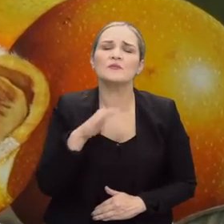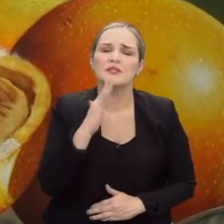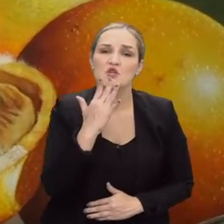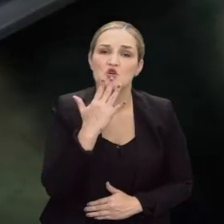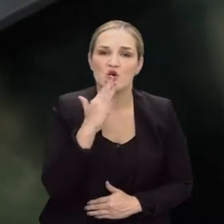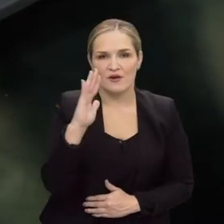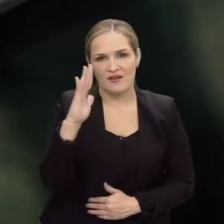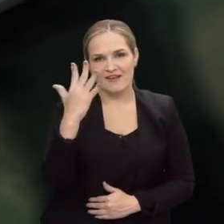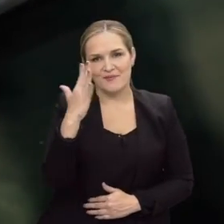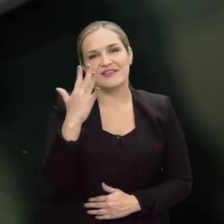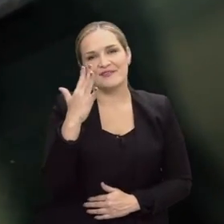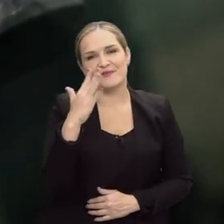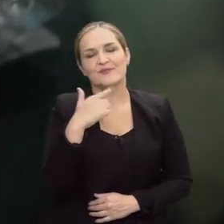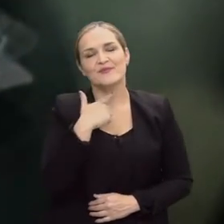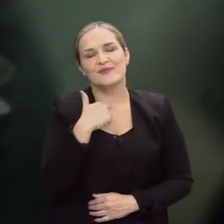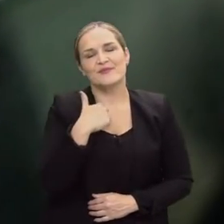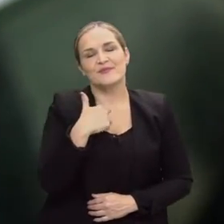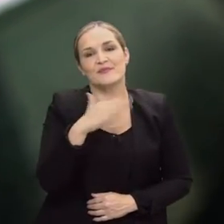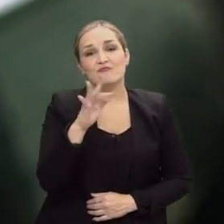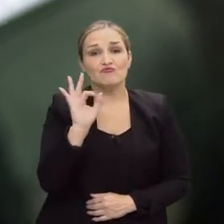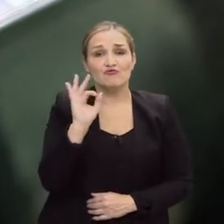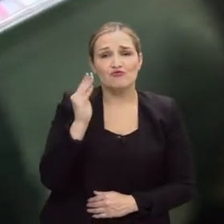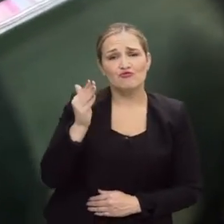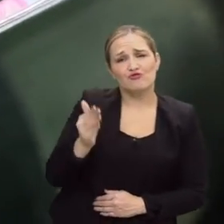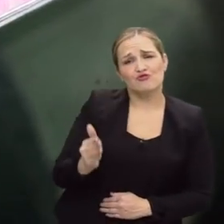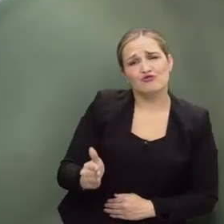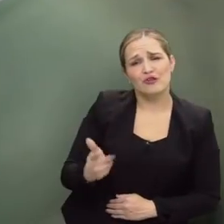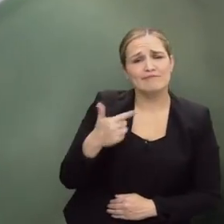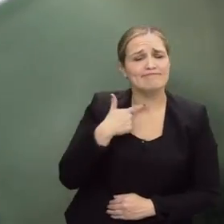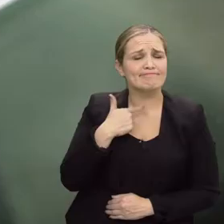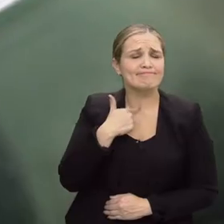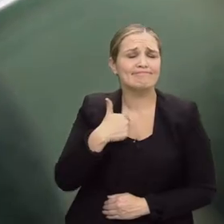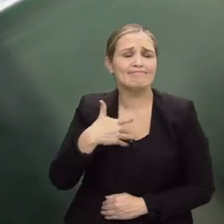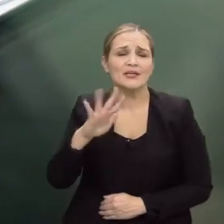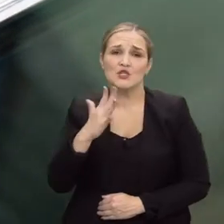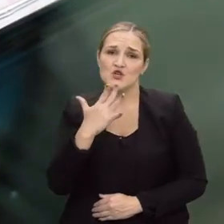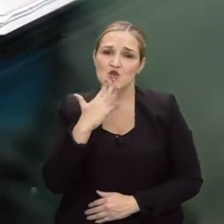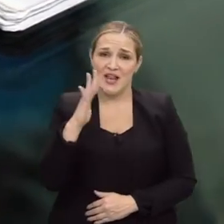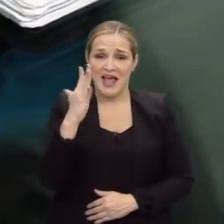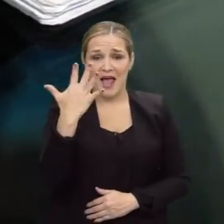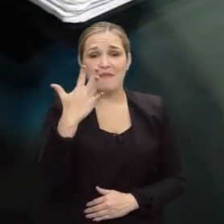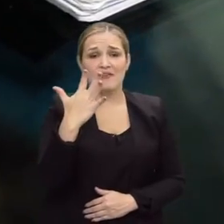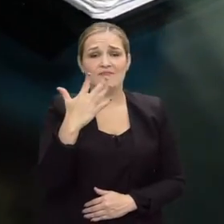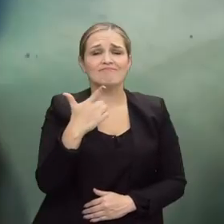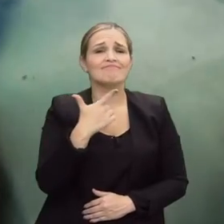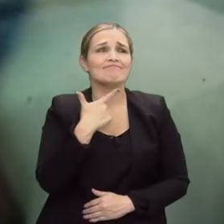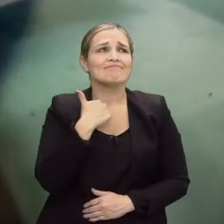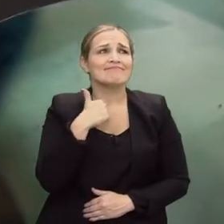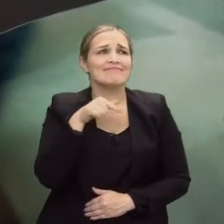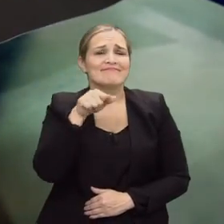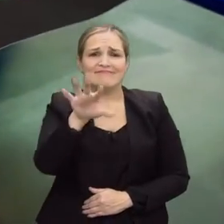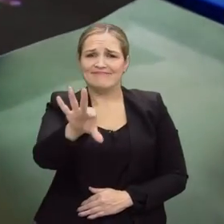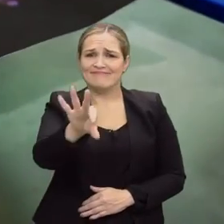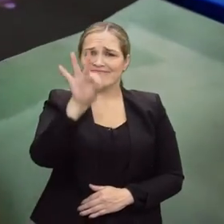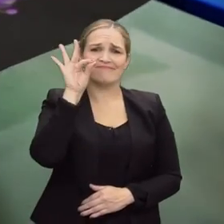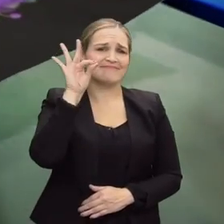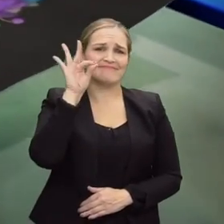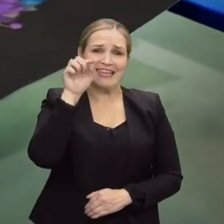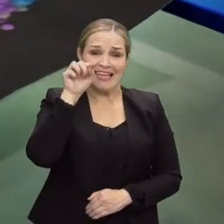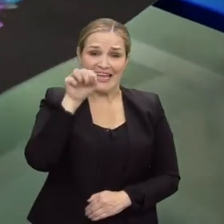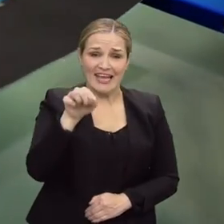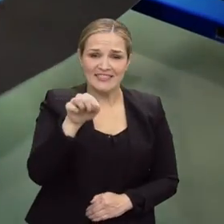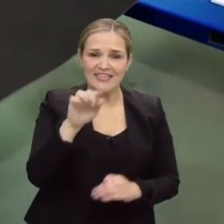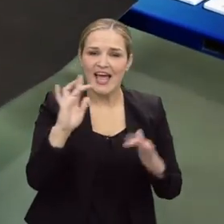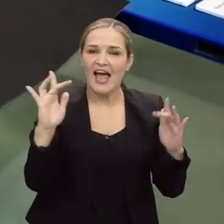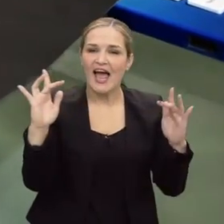Bueno, mi color favorito es el amarillo. Desde muy pequeño me gustó. Pienso que sin ese color como